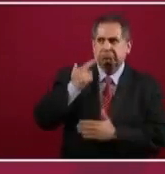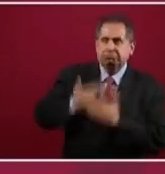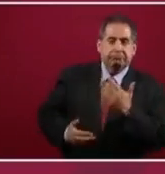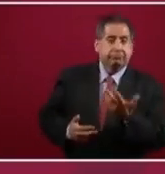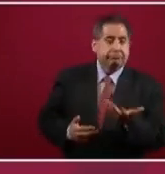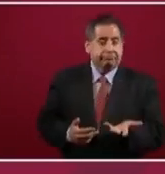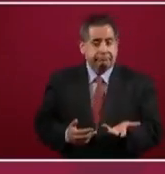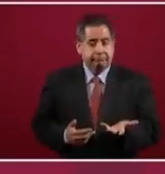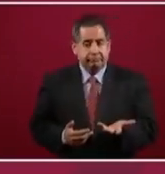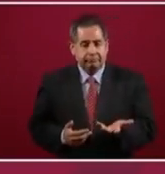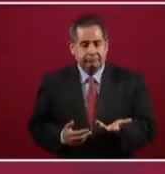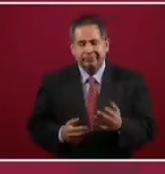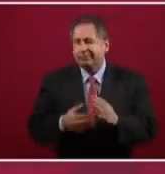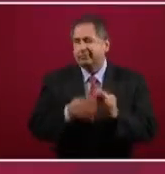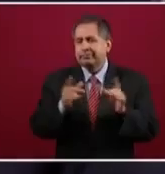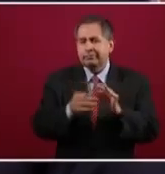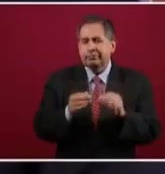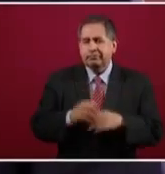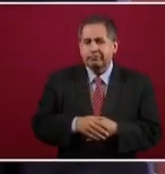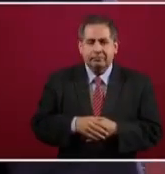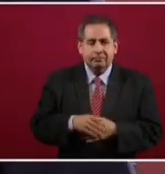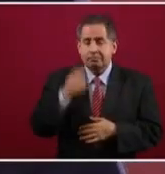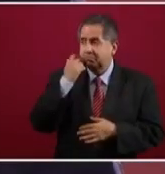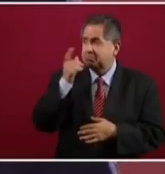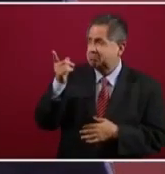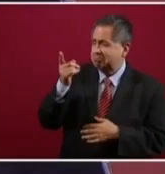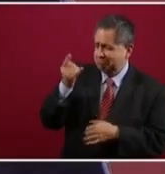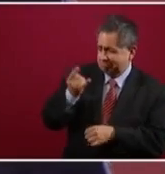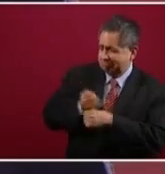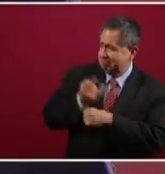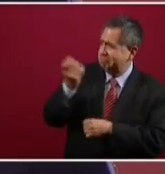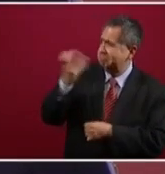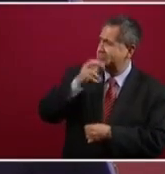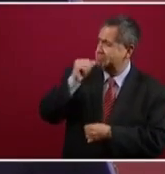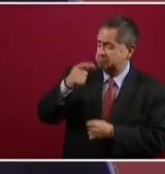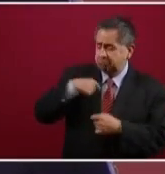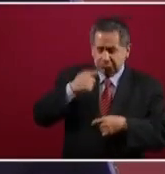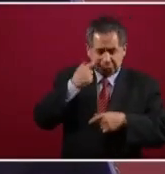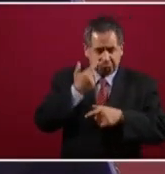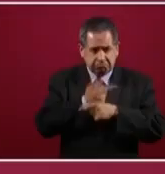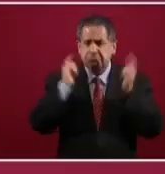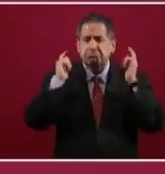Para decirlo en términos coloquiales, ya lo tiene agarrado.